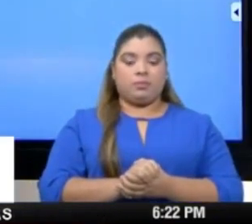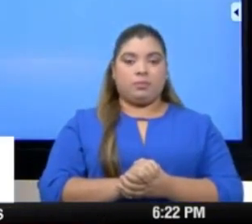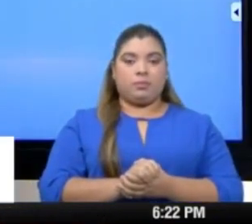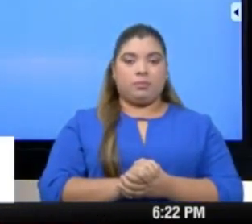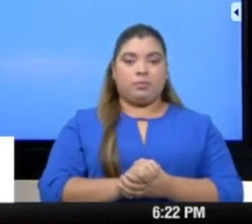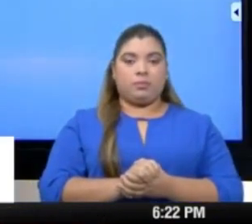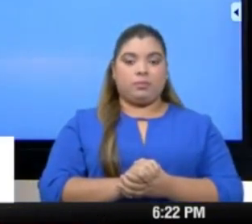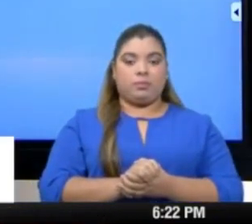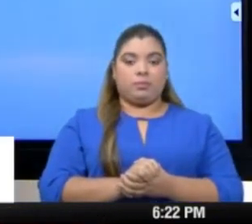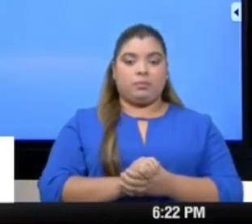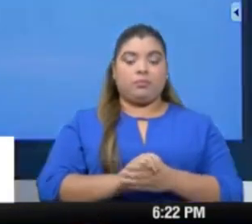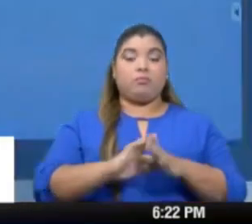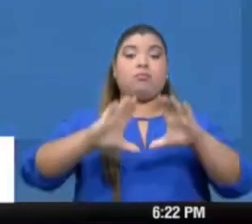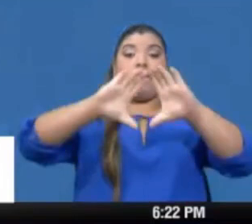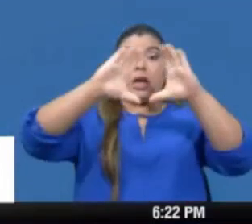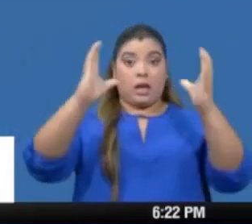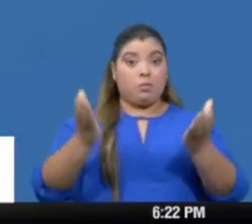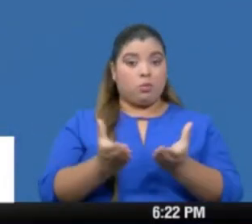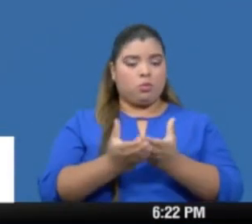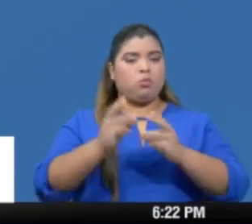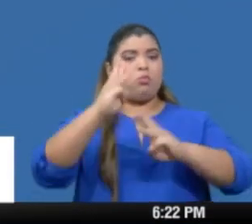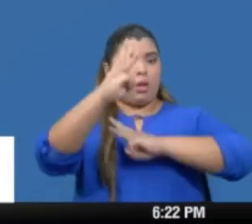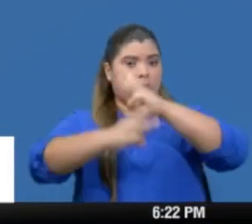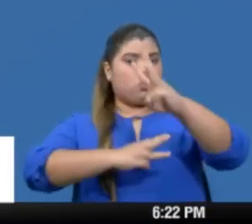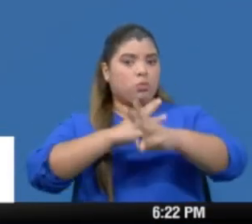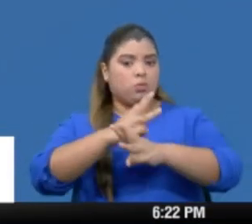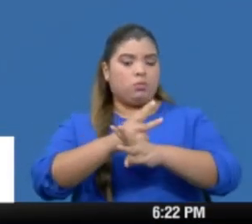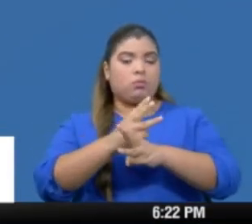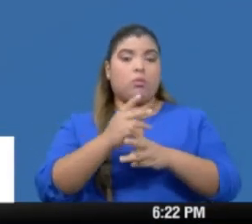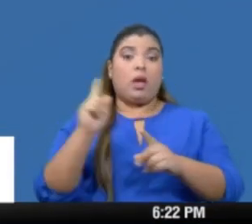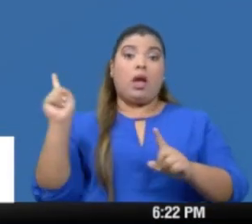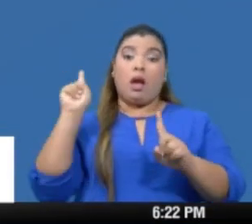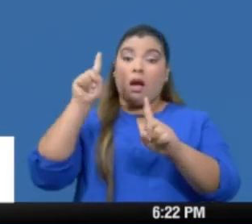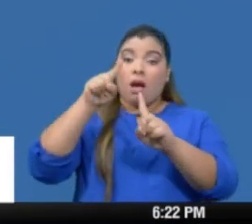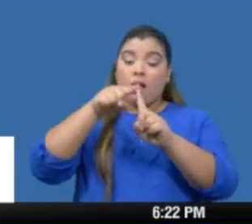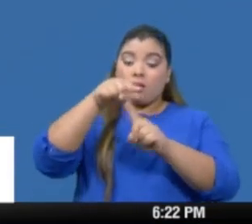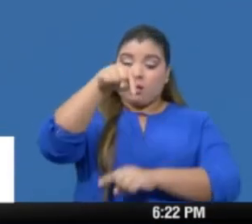Empezamos con el contexto internacional. Hasta la fecha se han reportado